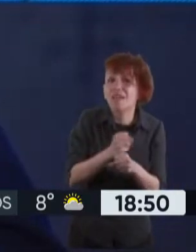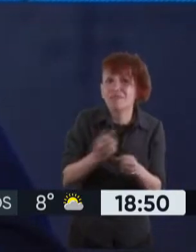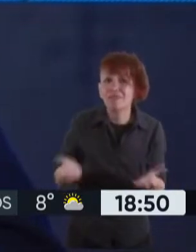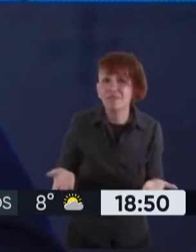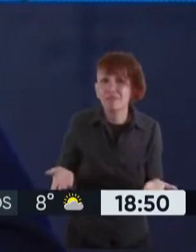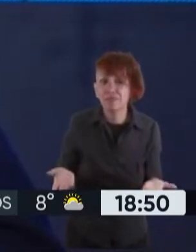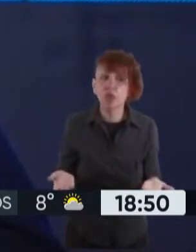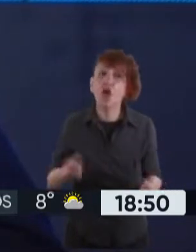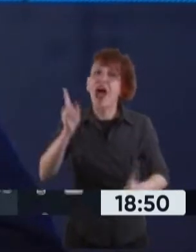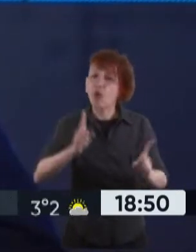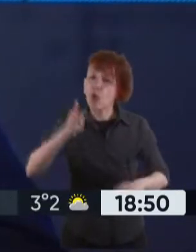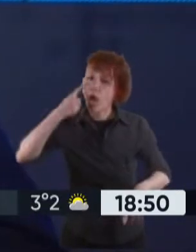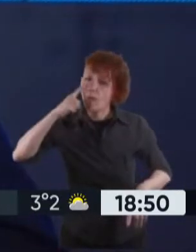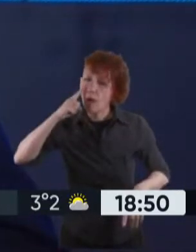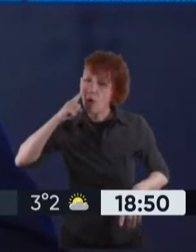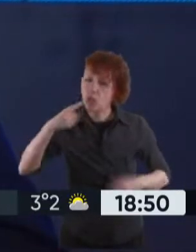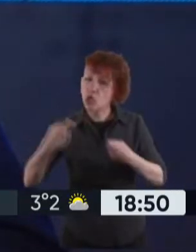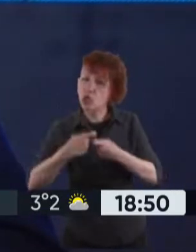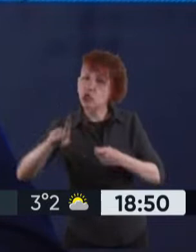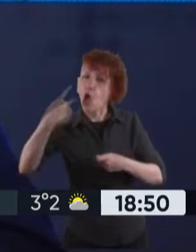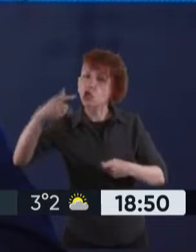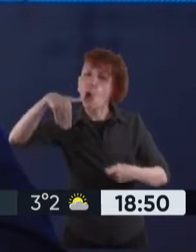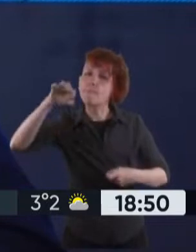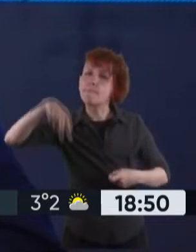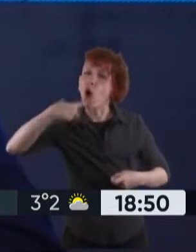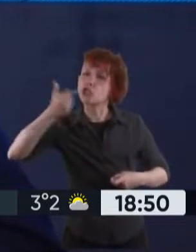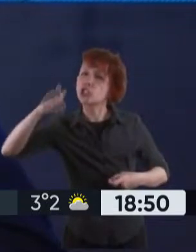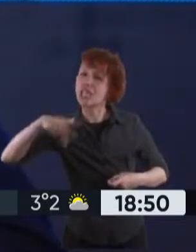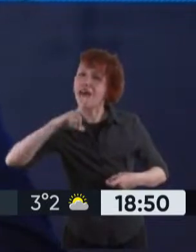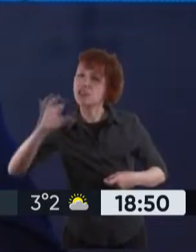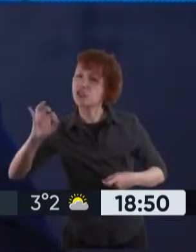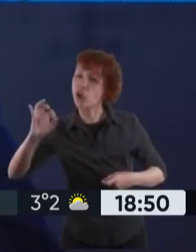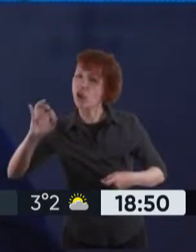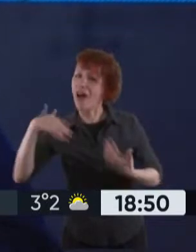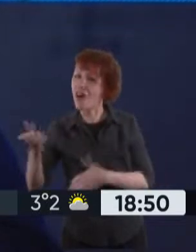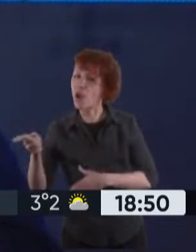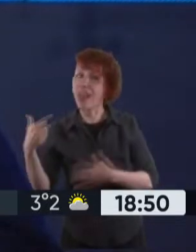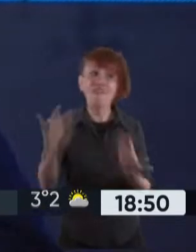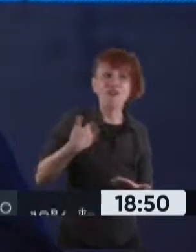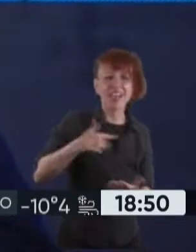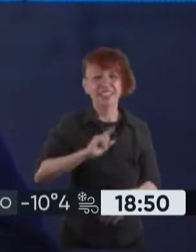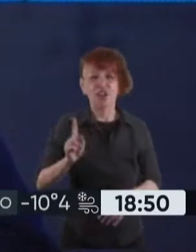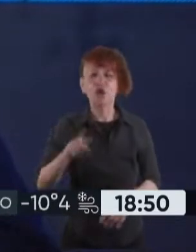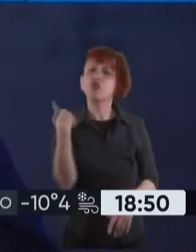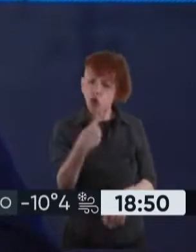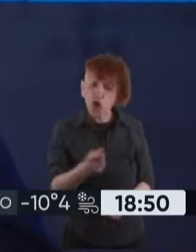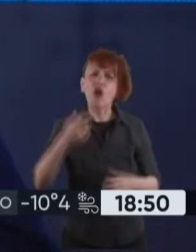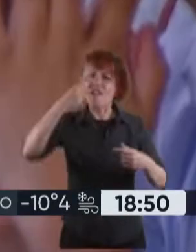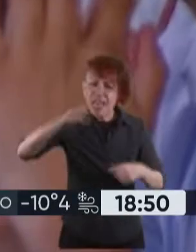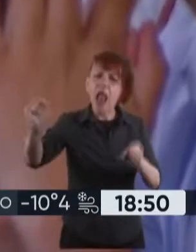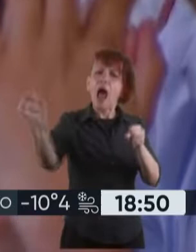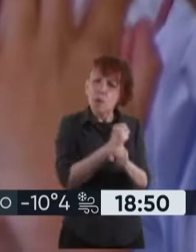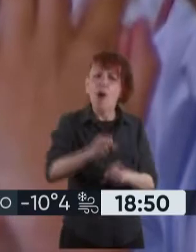para Monsanto, pero no estaba trabajando para la Argentina. Nosotros aprobamos esa semilla, que es orgullo